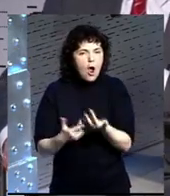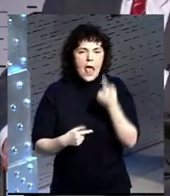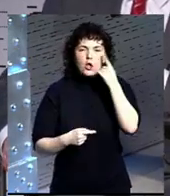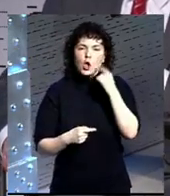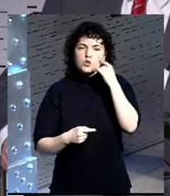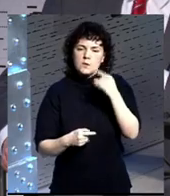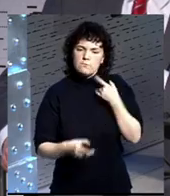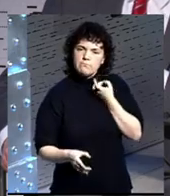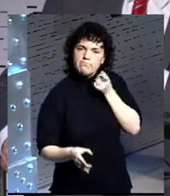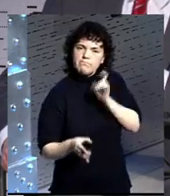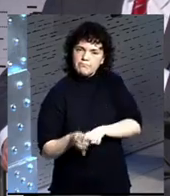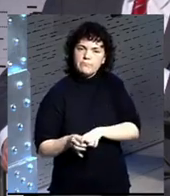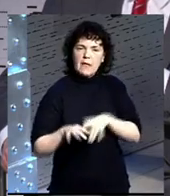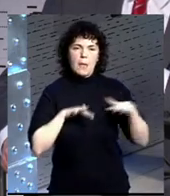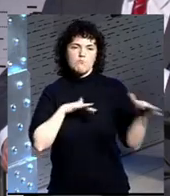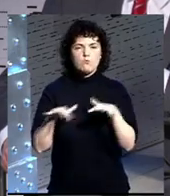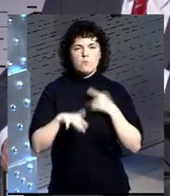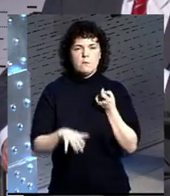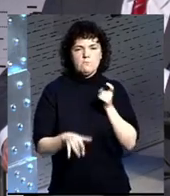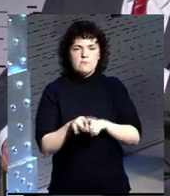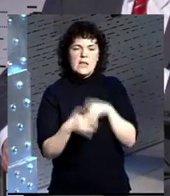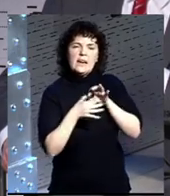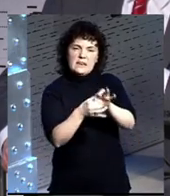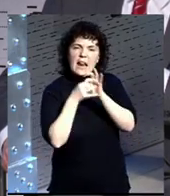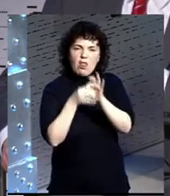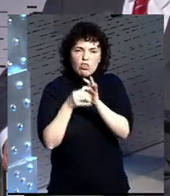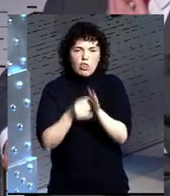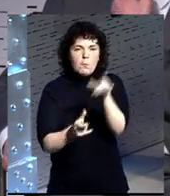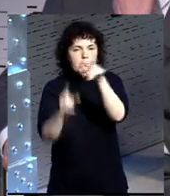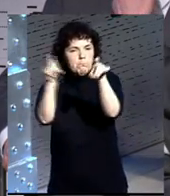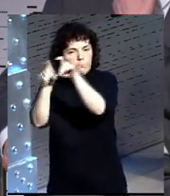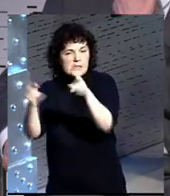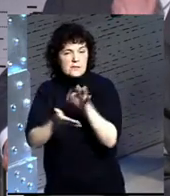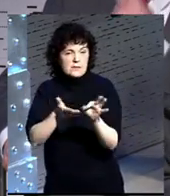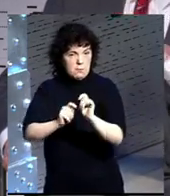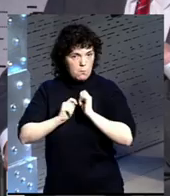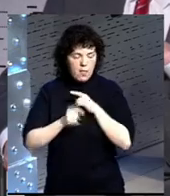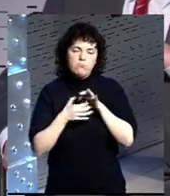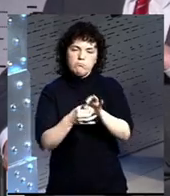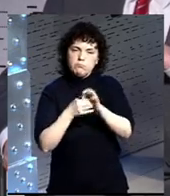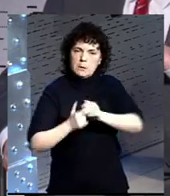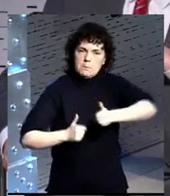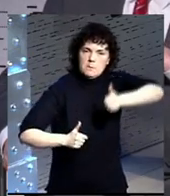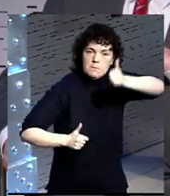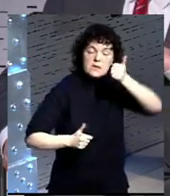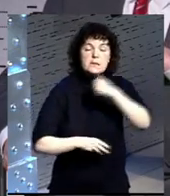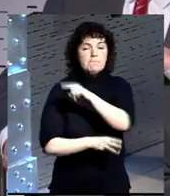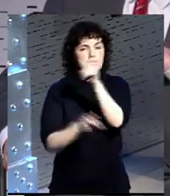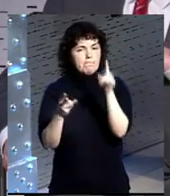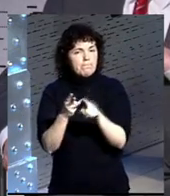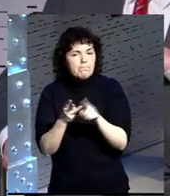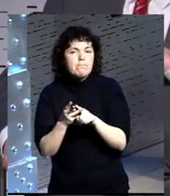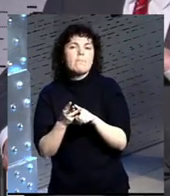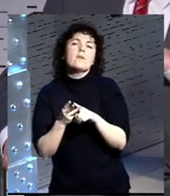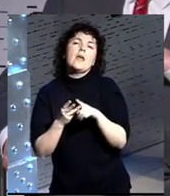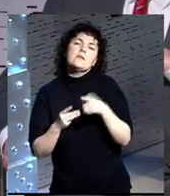ser muchísimo más activo en la relación con sus proveedores de servicios. Y en tercer lugar, de alguna manera, y esto